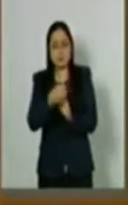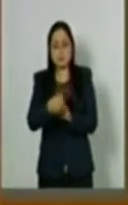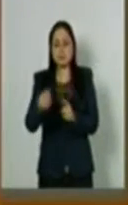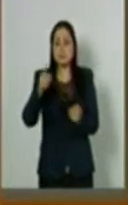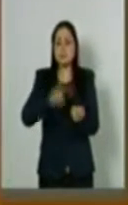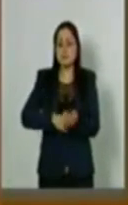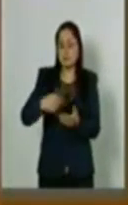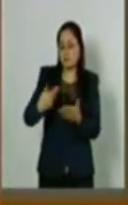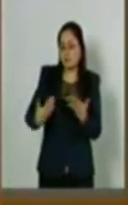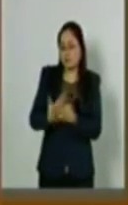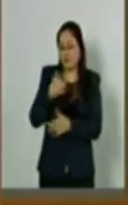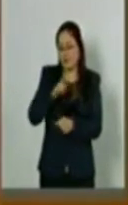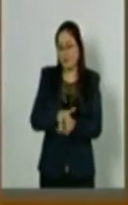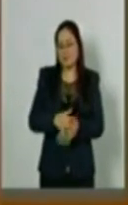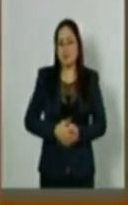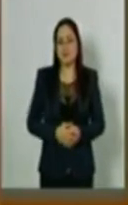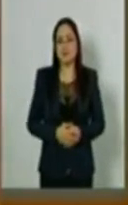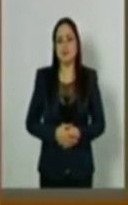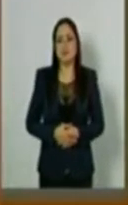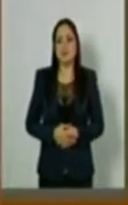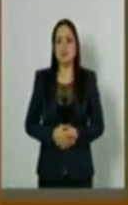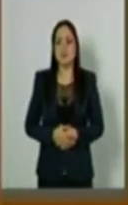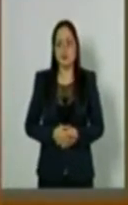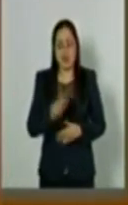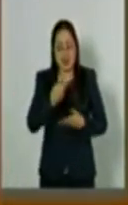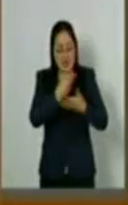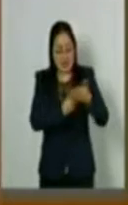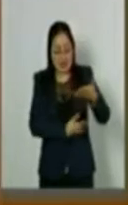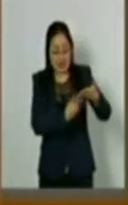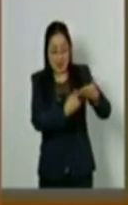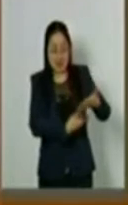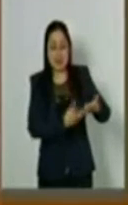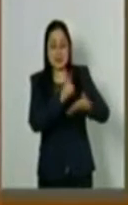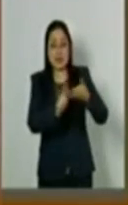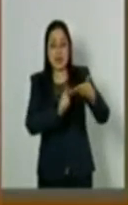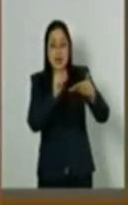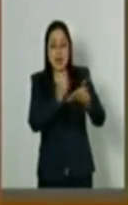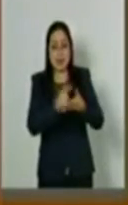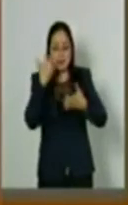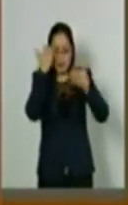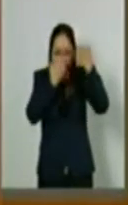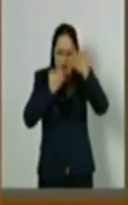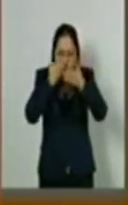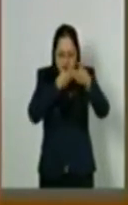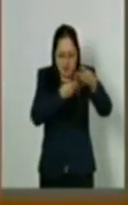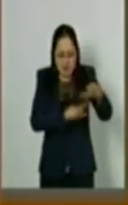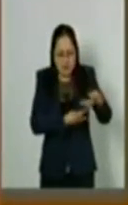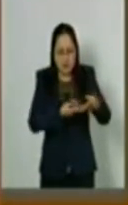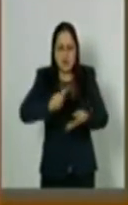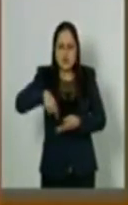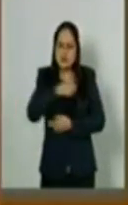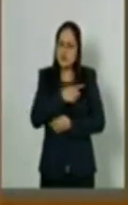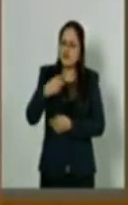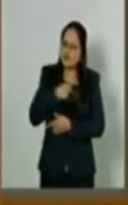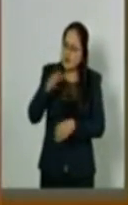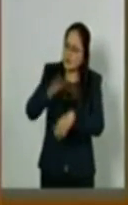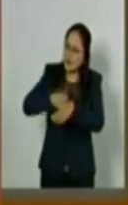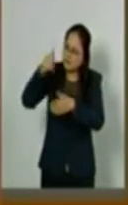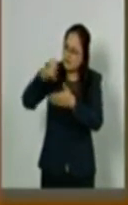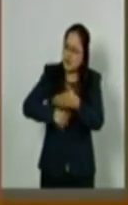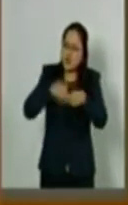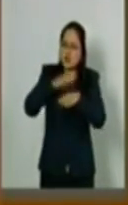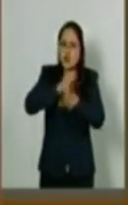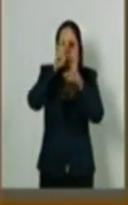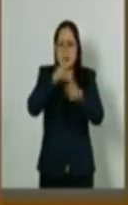vida nacional. El estudio de este proyecto de ley nos obliga a profundizar en materia